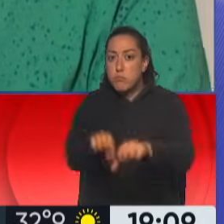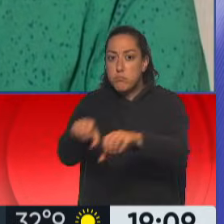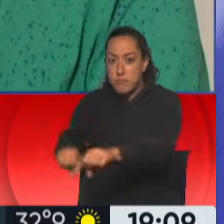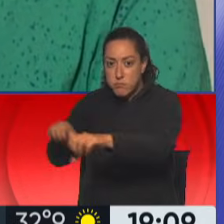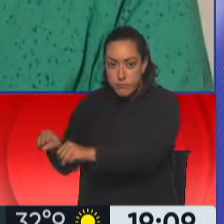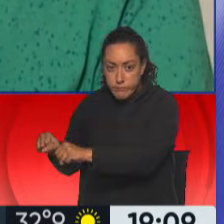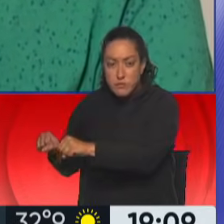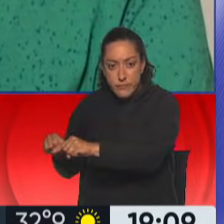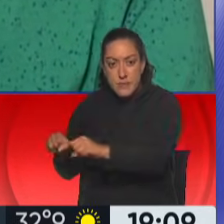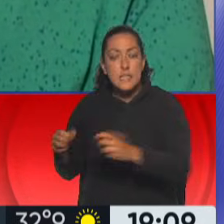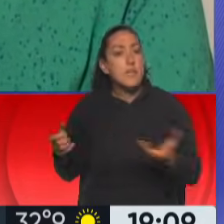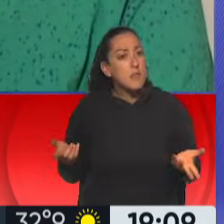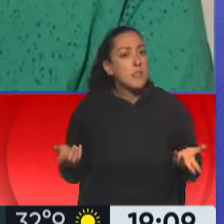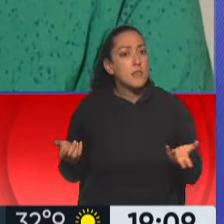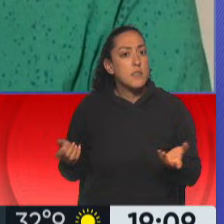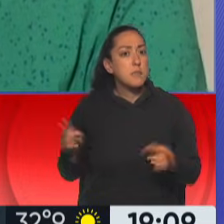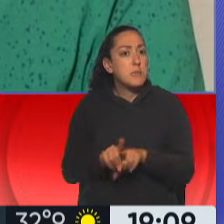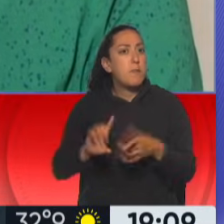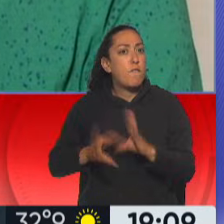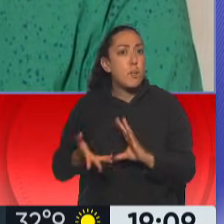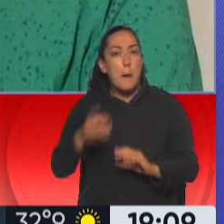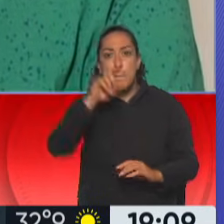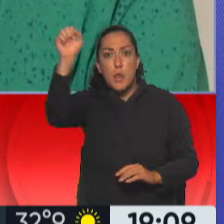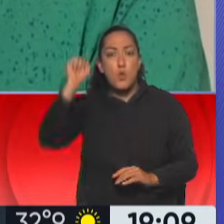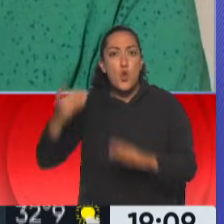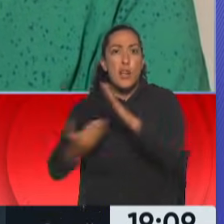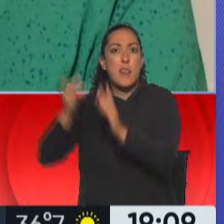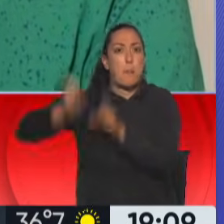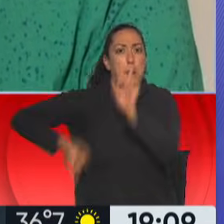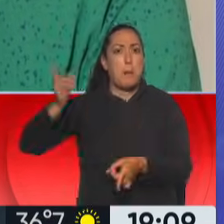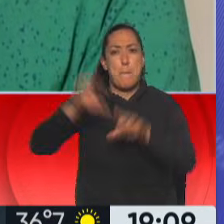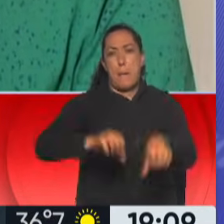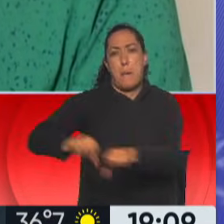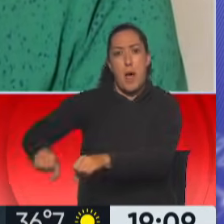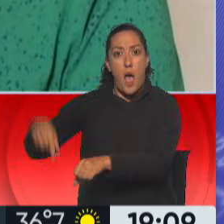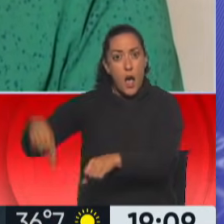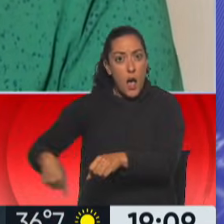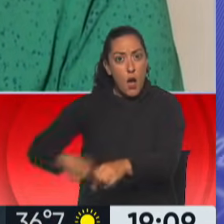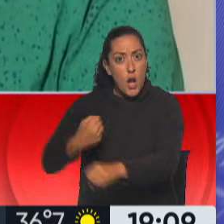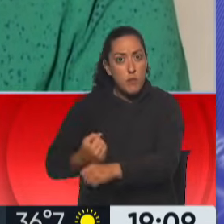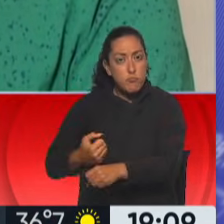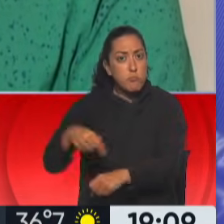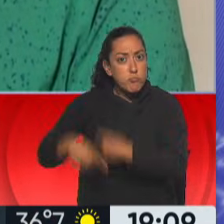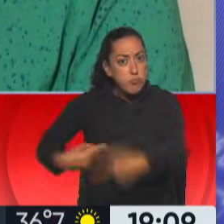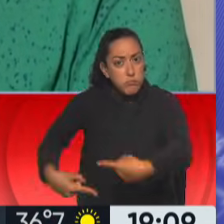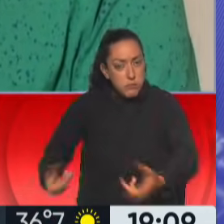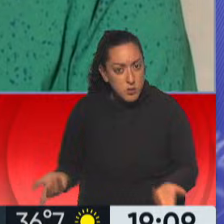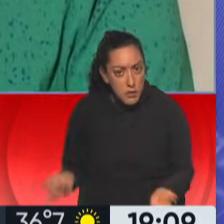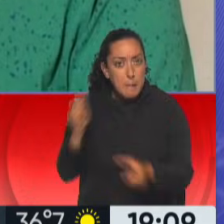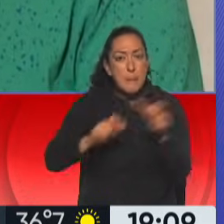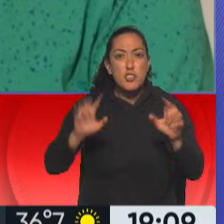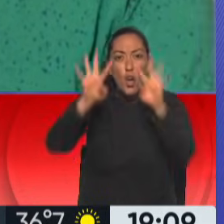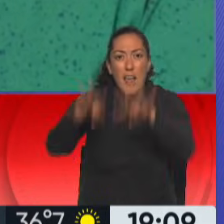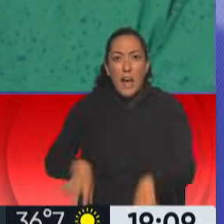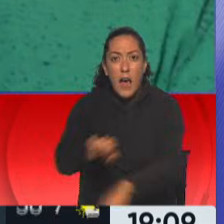estas prácticas del régimen que lideraba Maduro. ¿Se sabe algo de la posibilidad de abrir las cárceles, de que los presos puedan estar